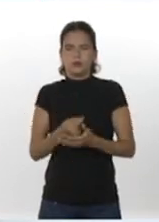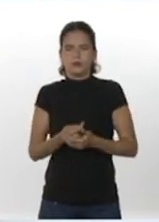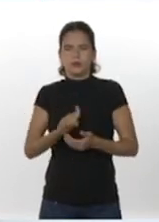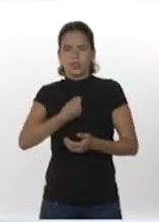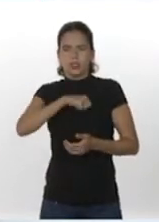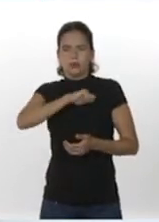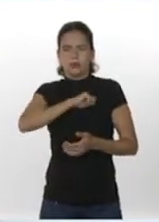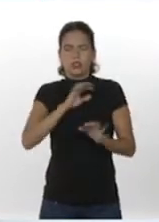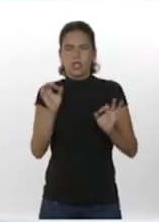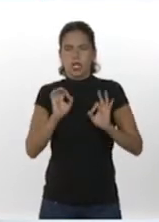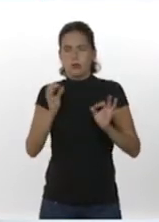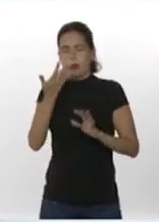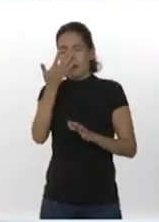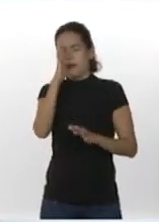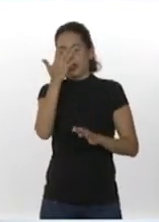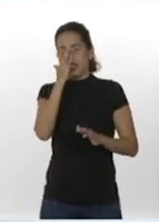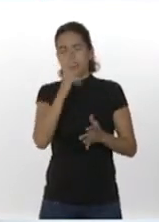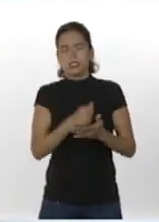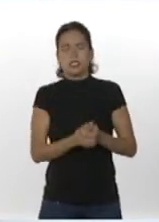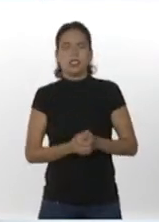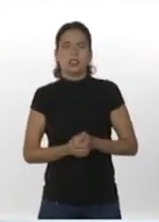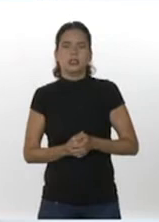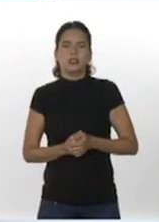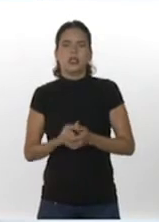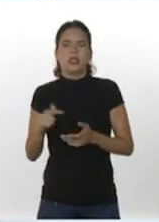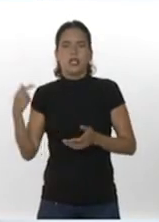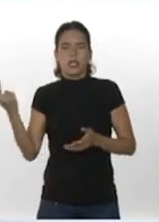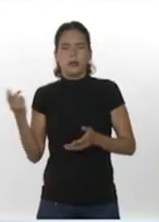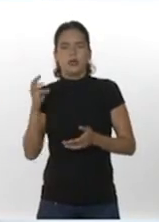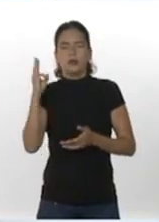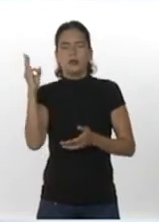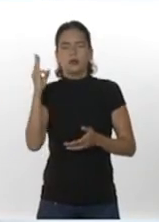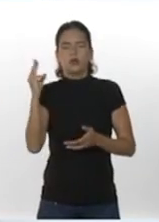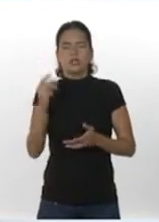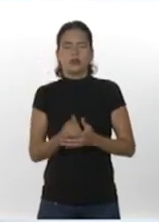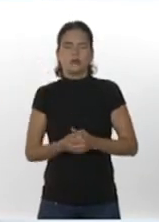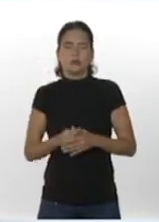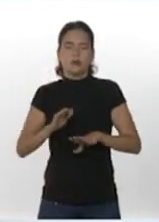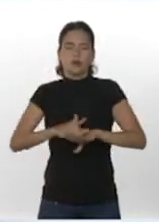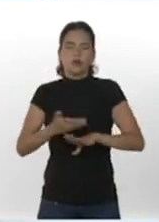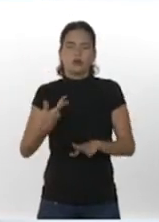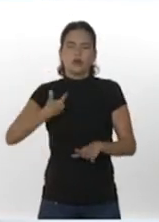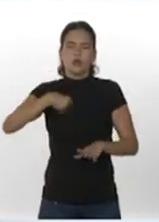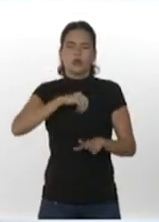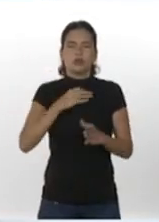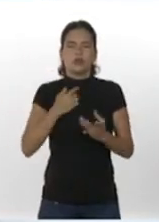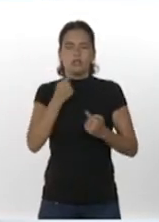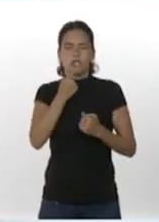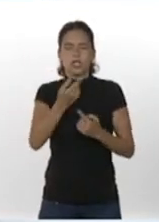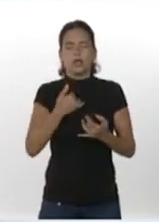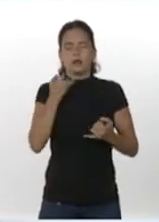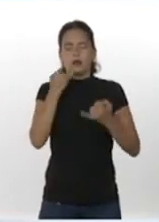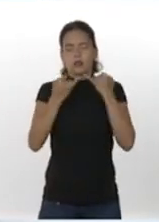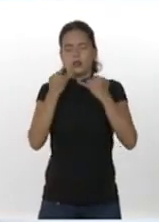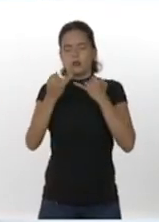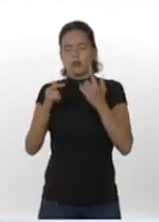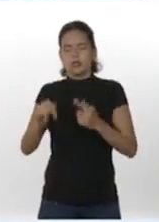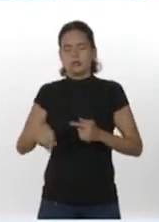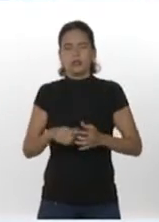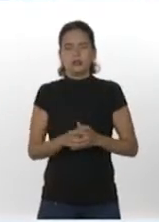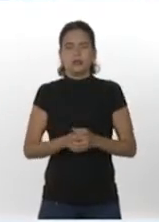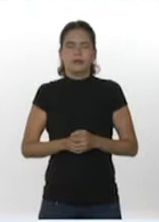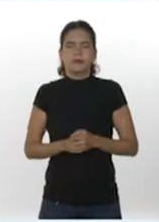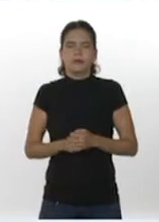y solo Brasil quedó para la parte portugués. Por eso es nuestra, digamos, idioma en la actualidad.